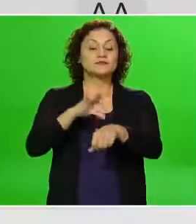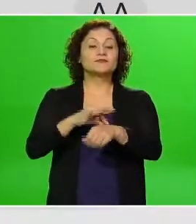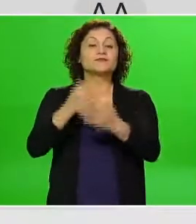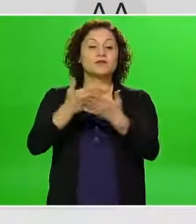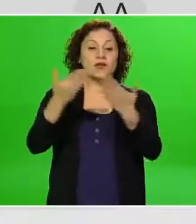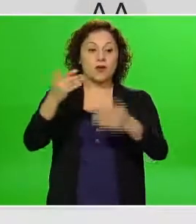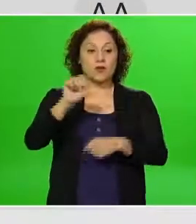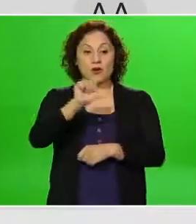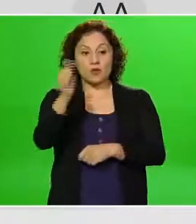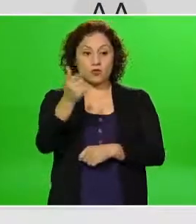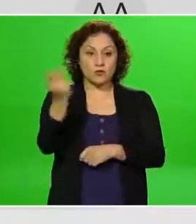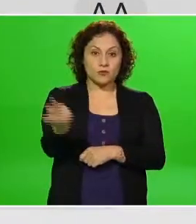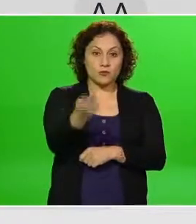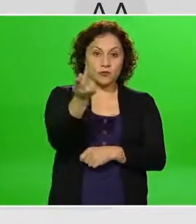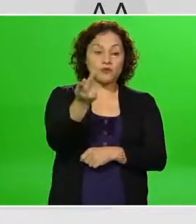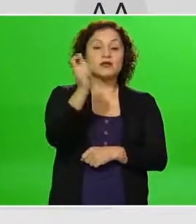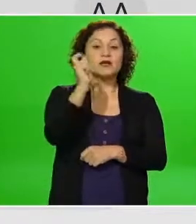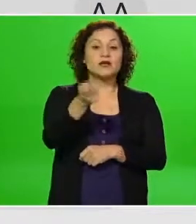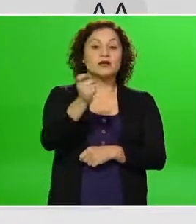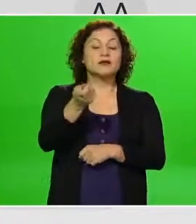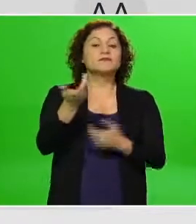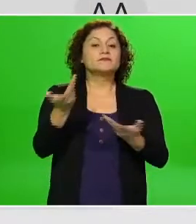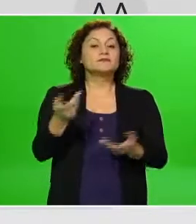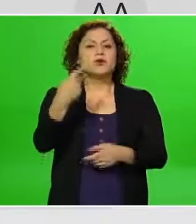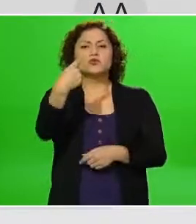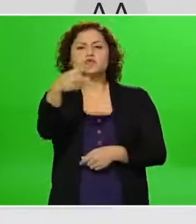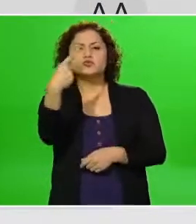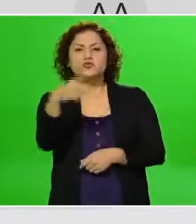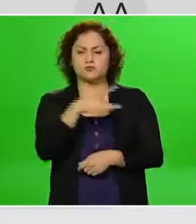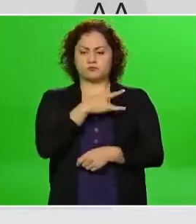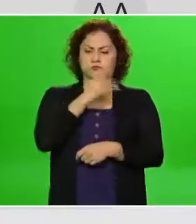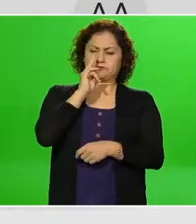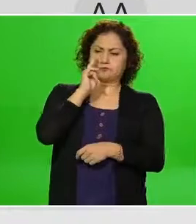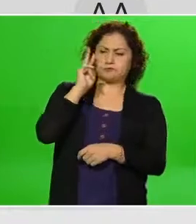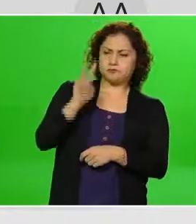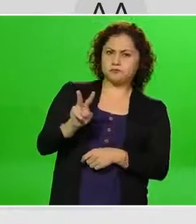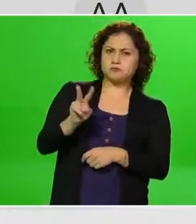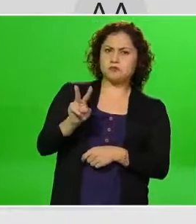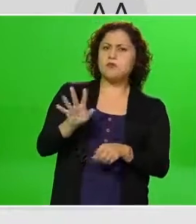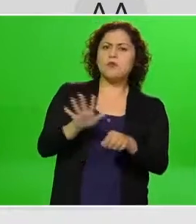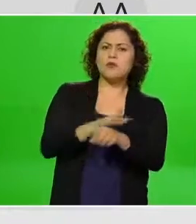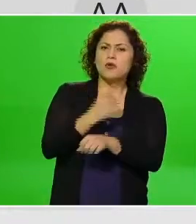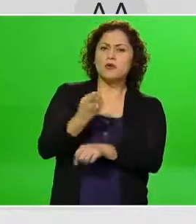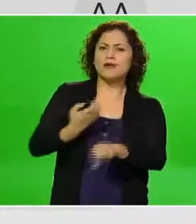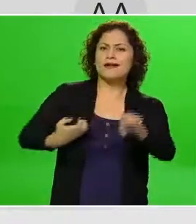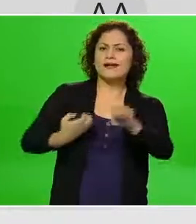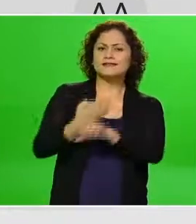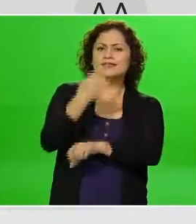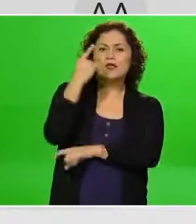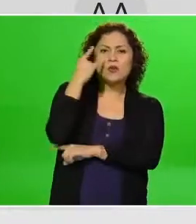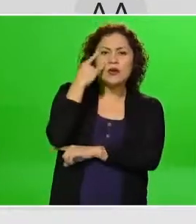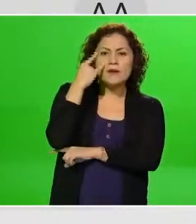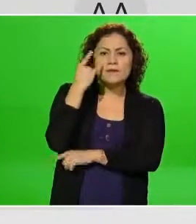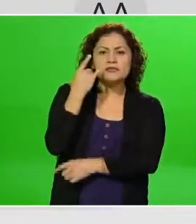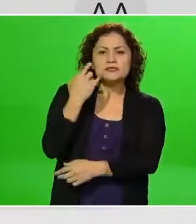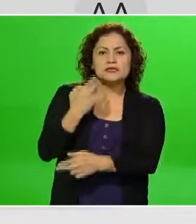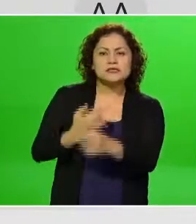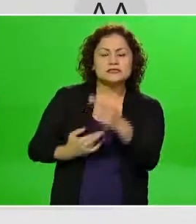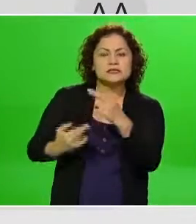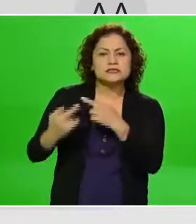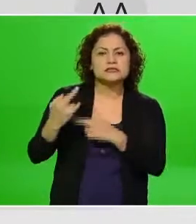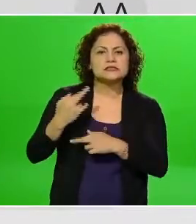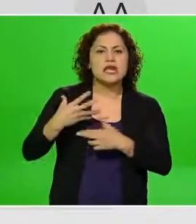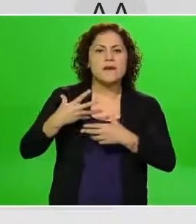una cosa más. ¿Cuál es la evaluación que ustedes tienen de por qué Campeche puede haber empezado a subir